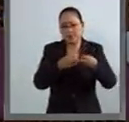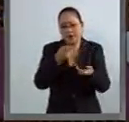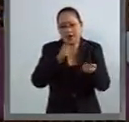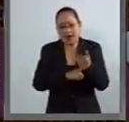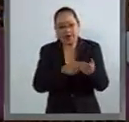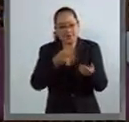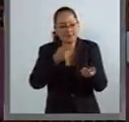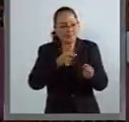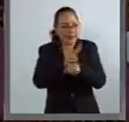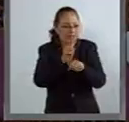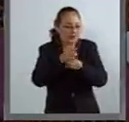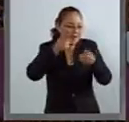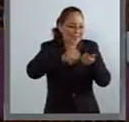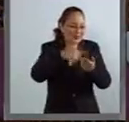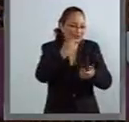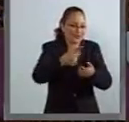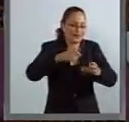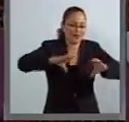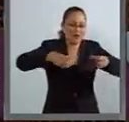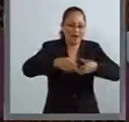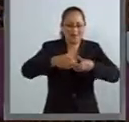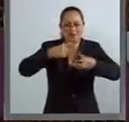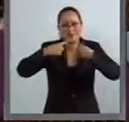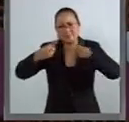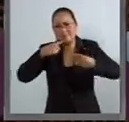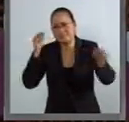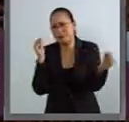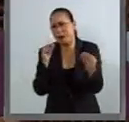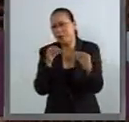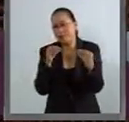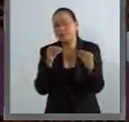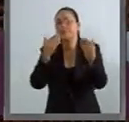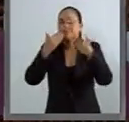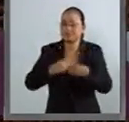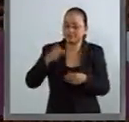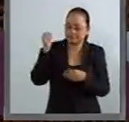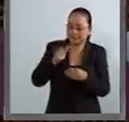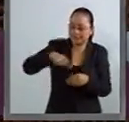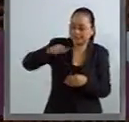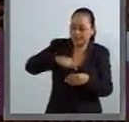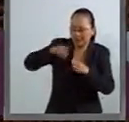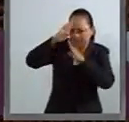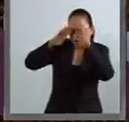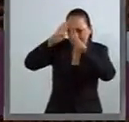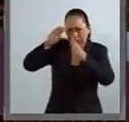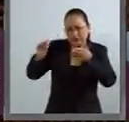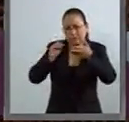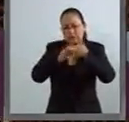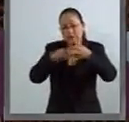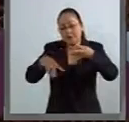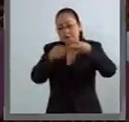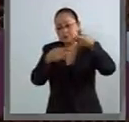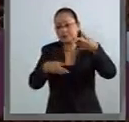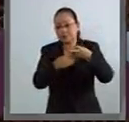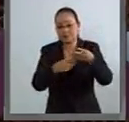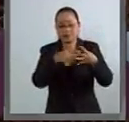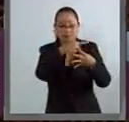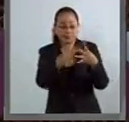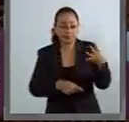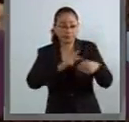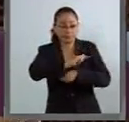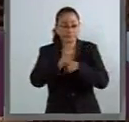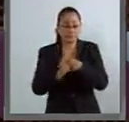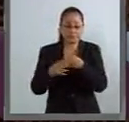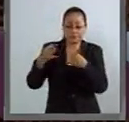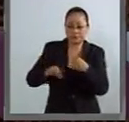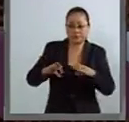que se dan entre los parlamentarios, sino también generar el análisis y la reflexión. Estos 4 países, y con